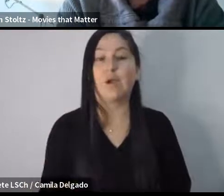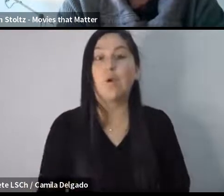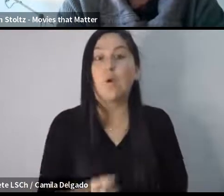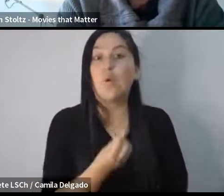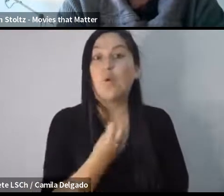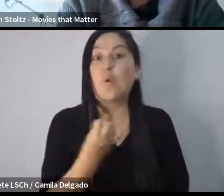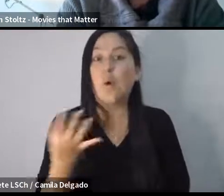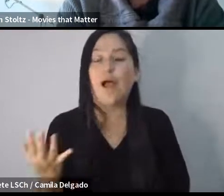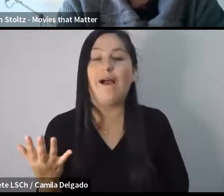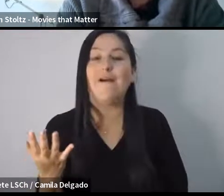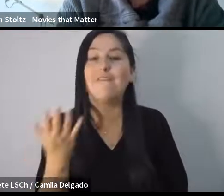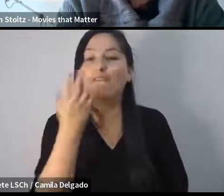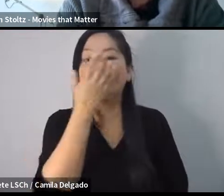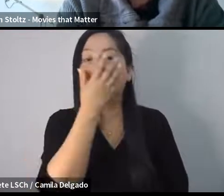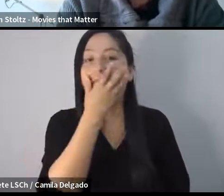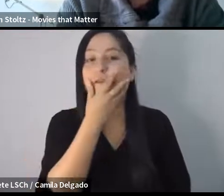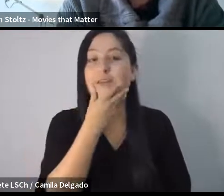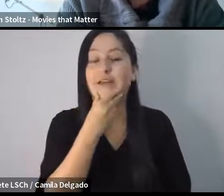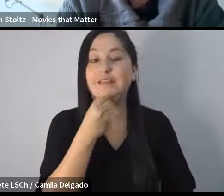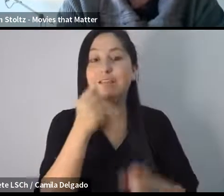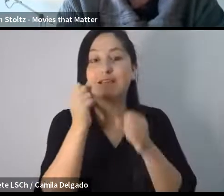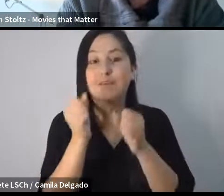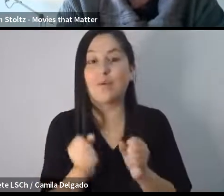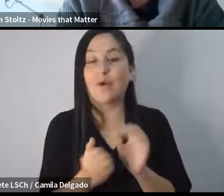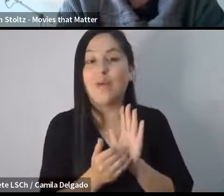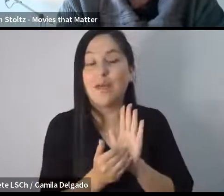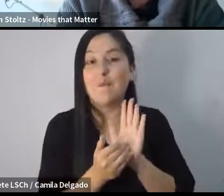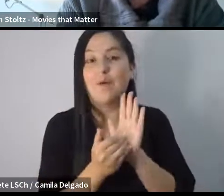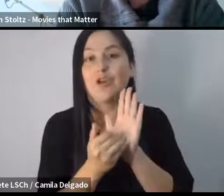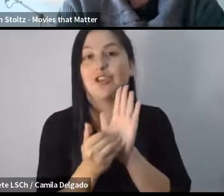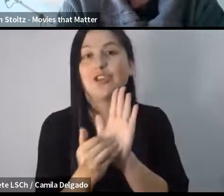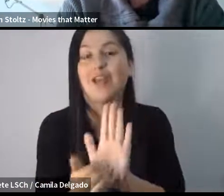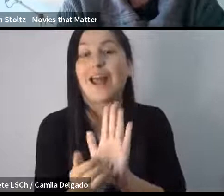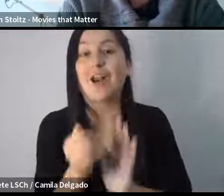se puede mostrar el horror, con cuánta